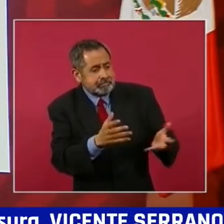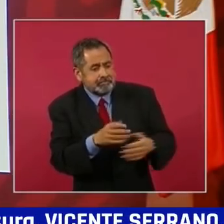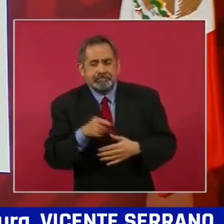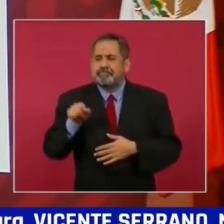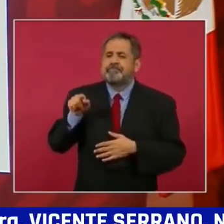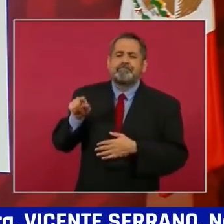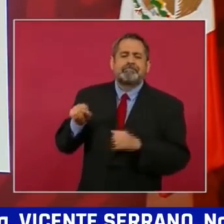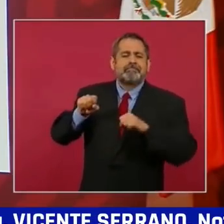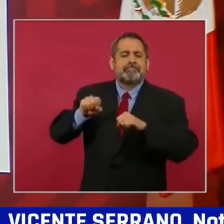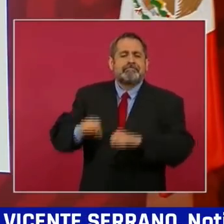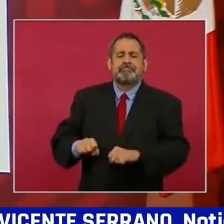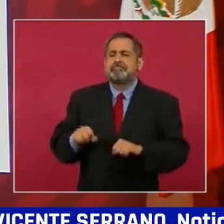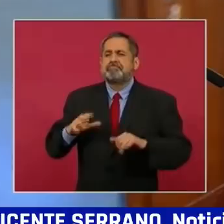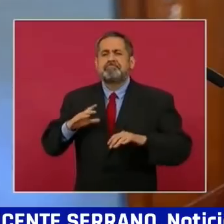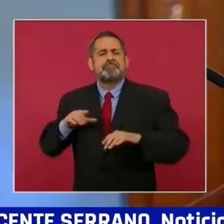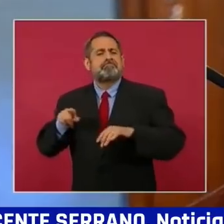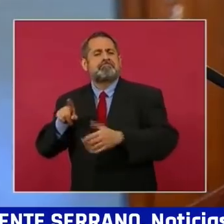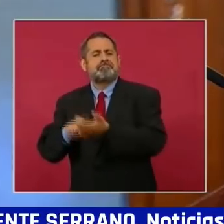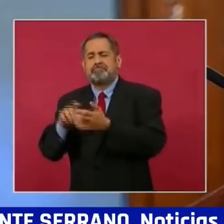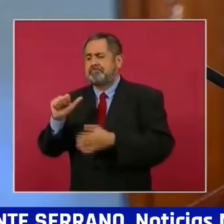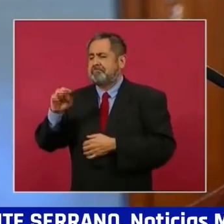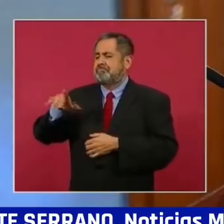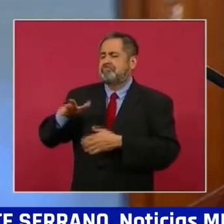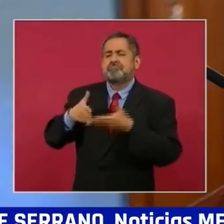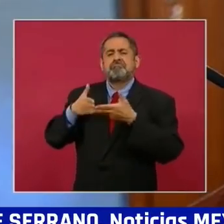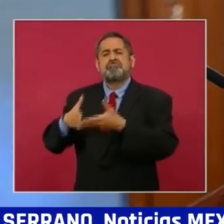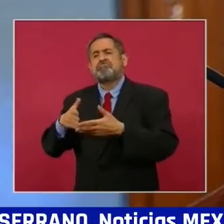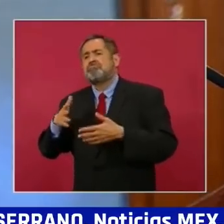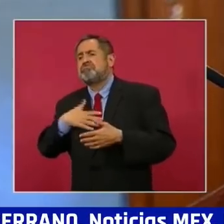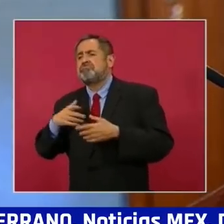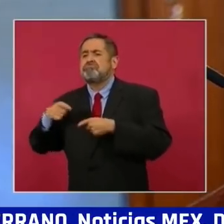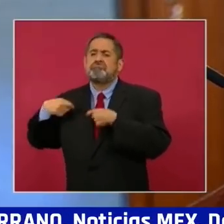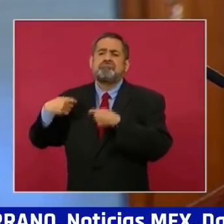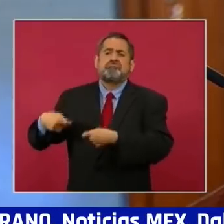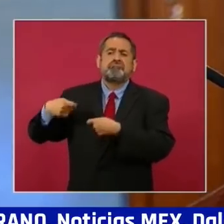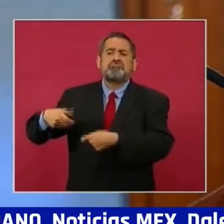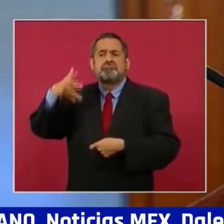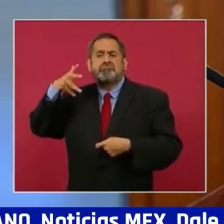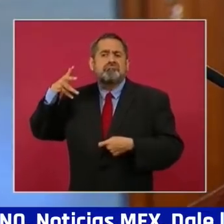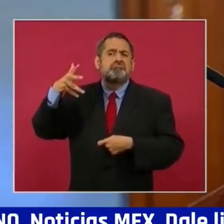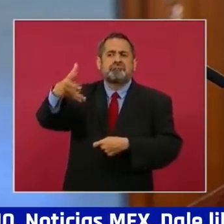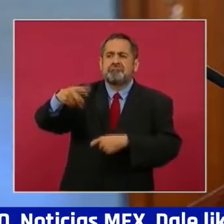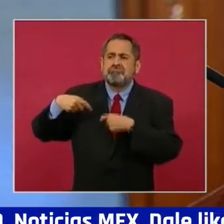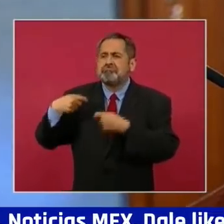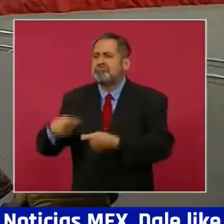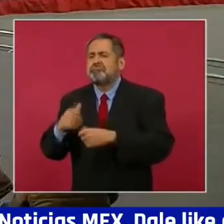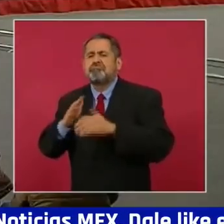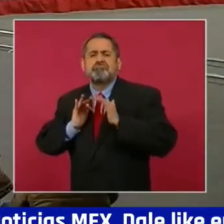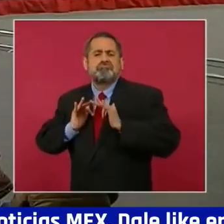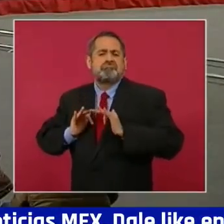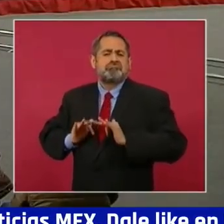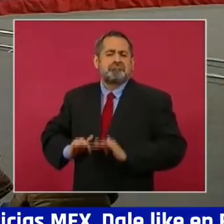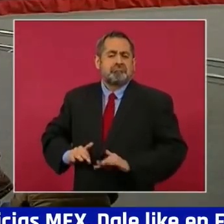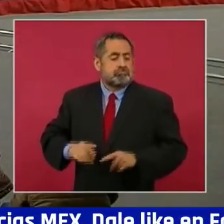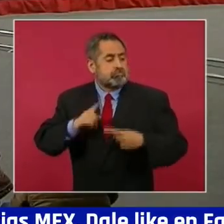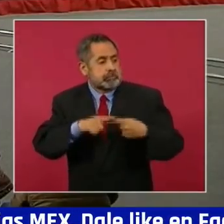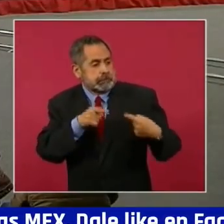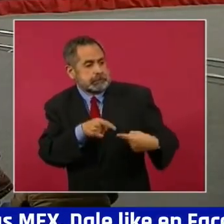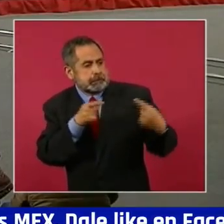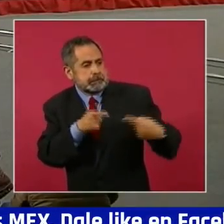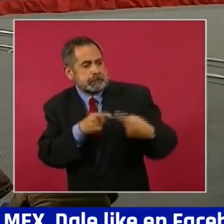navega en esa calma chicha el López Obrador, con su proyecto sucesorio de consolidación de proyecto, sin ningún obstáculo,